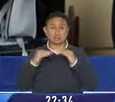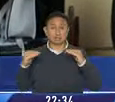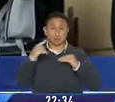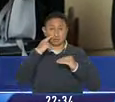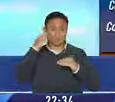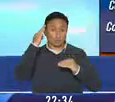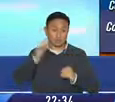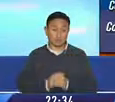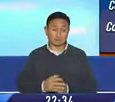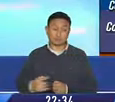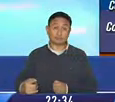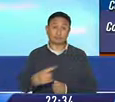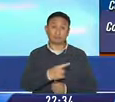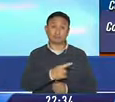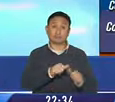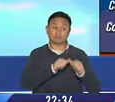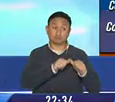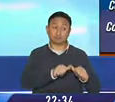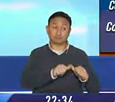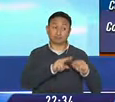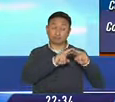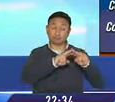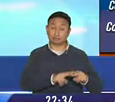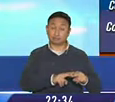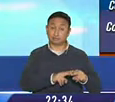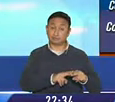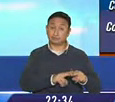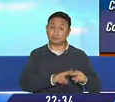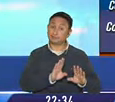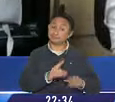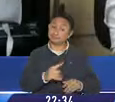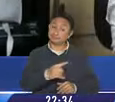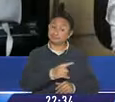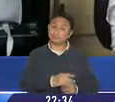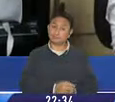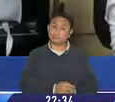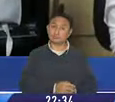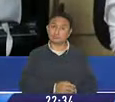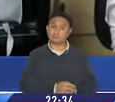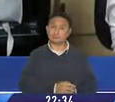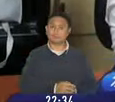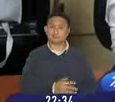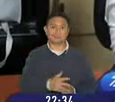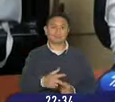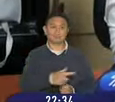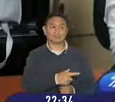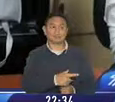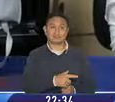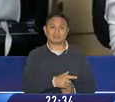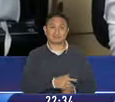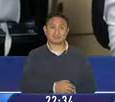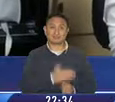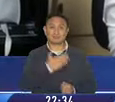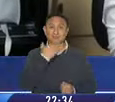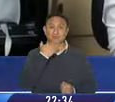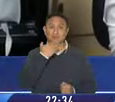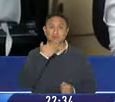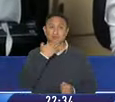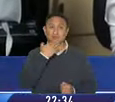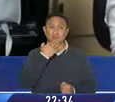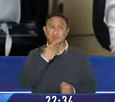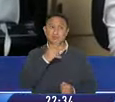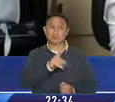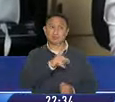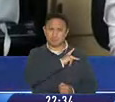pedirá revisar la permanencia de Pino Argote en esta delegación. No creo, bajo ningún concepto, que algún problema